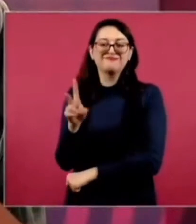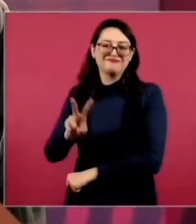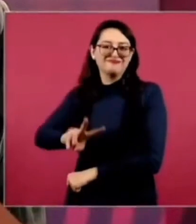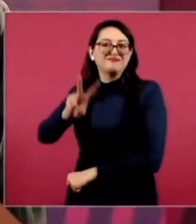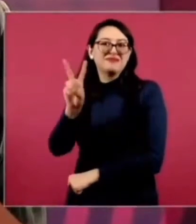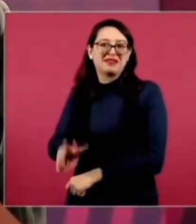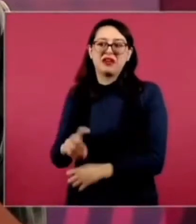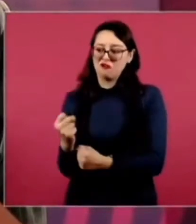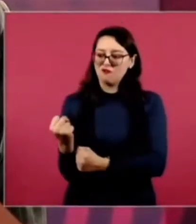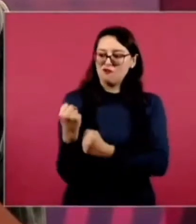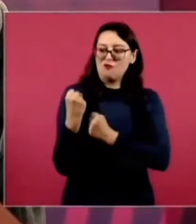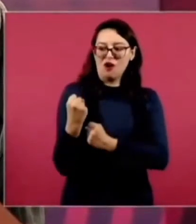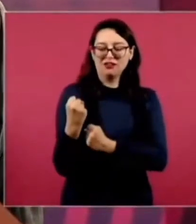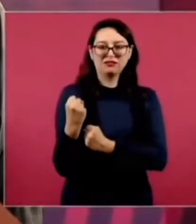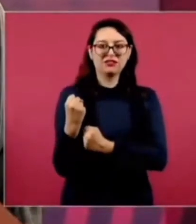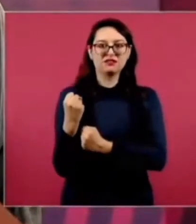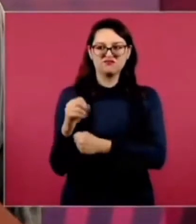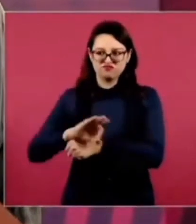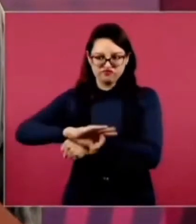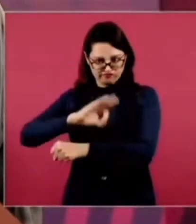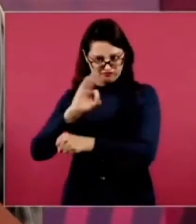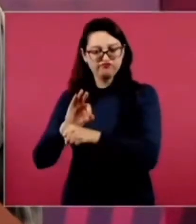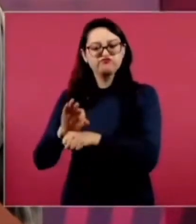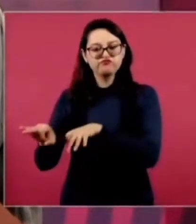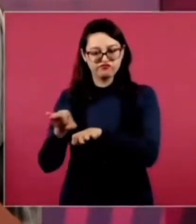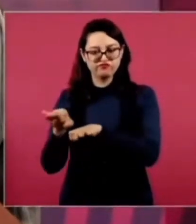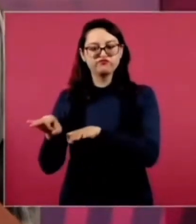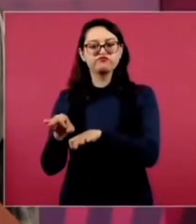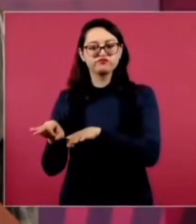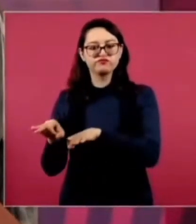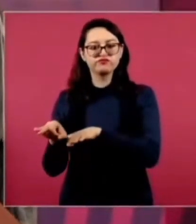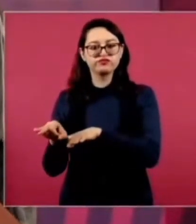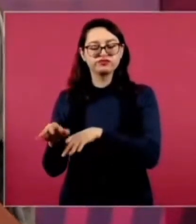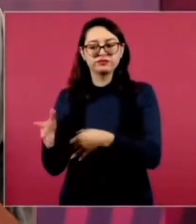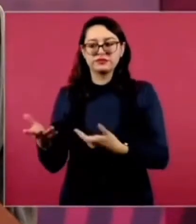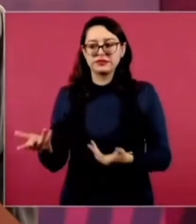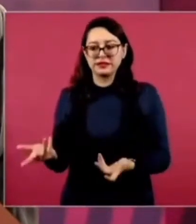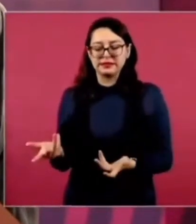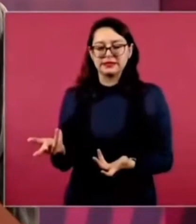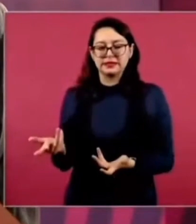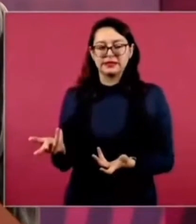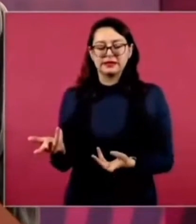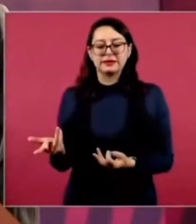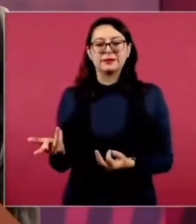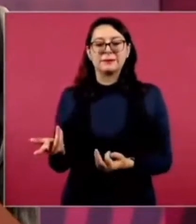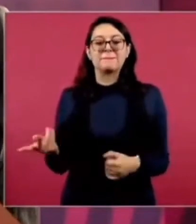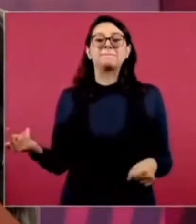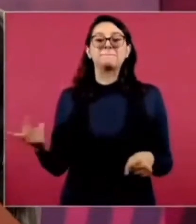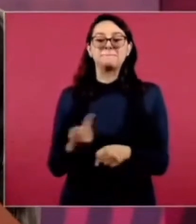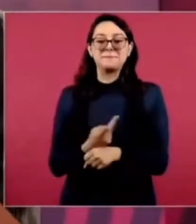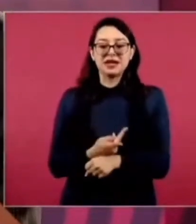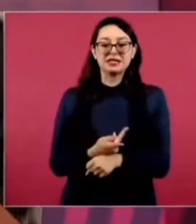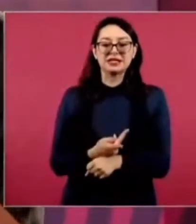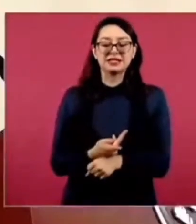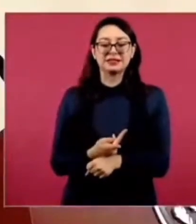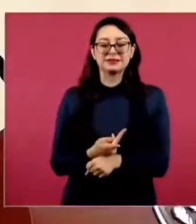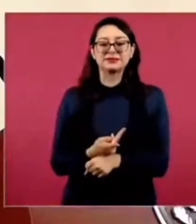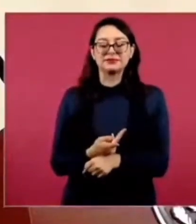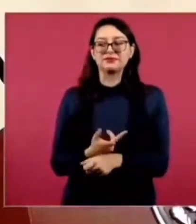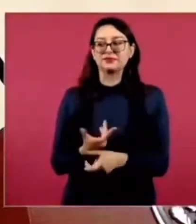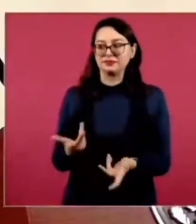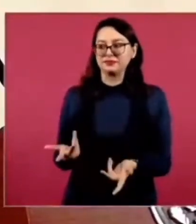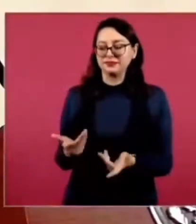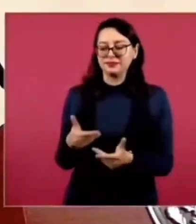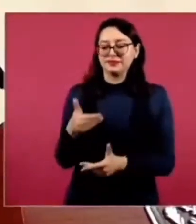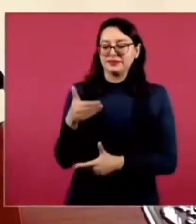se había intentado que el SUTEN se democratizara, por eso fue el movimiento